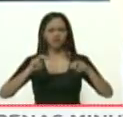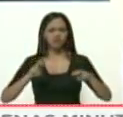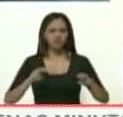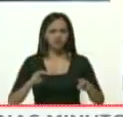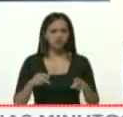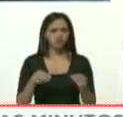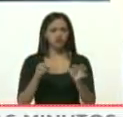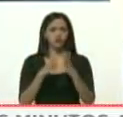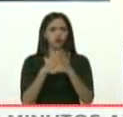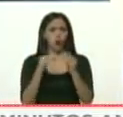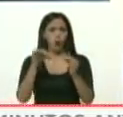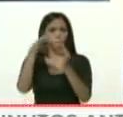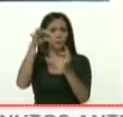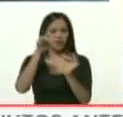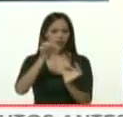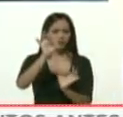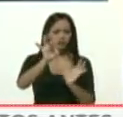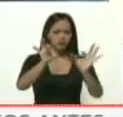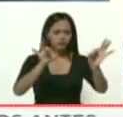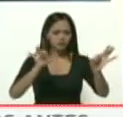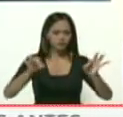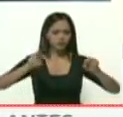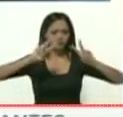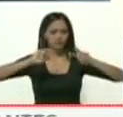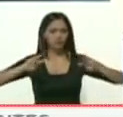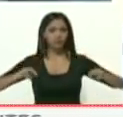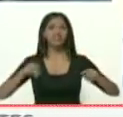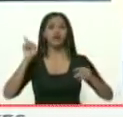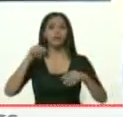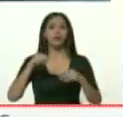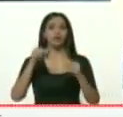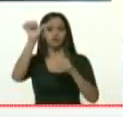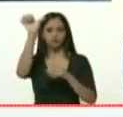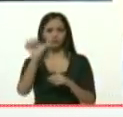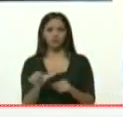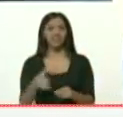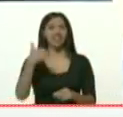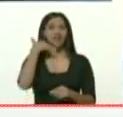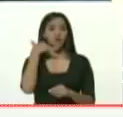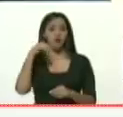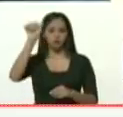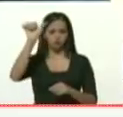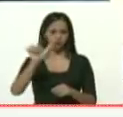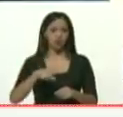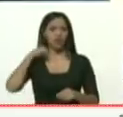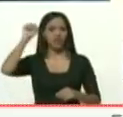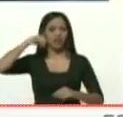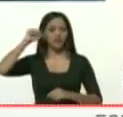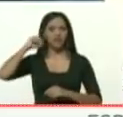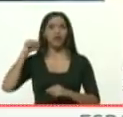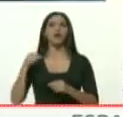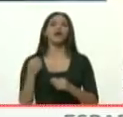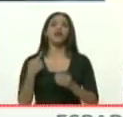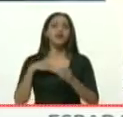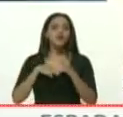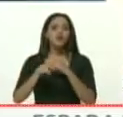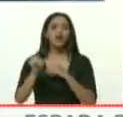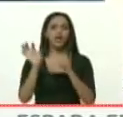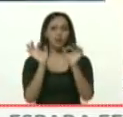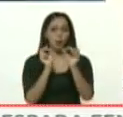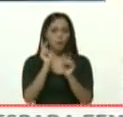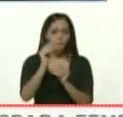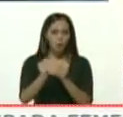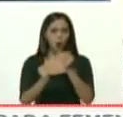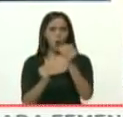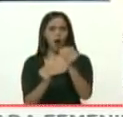los expertos que fueron necesarios para los análisis telefónicos, análisis de video, y cómo fuimos hilando paso a